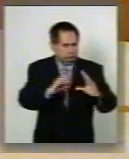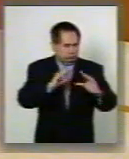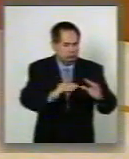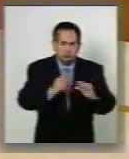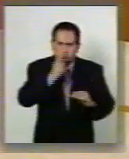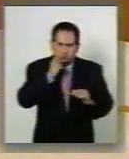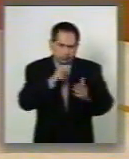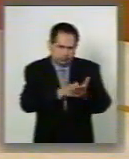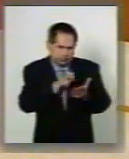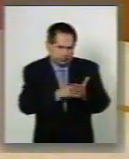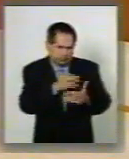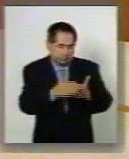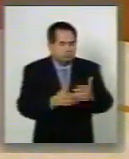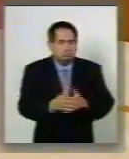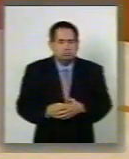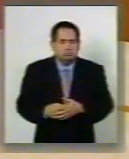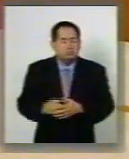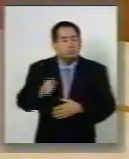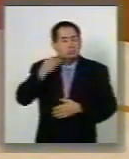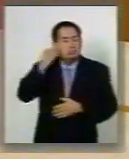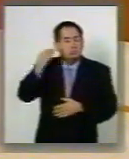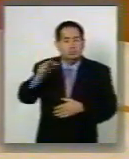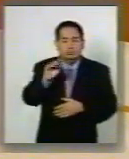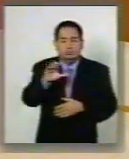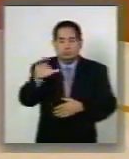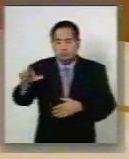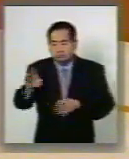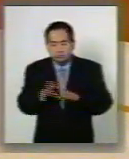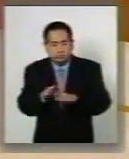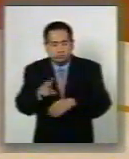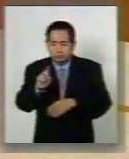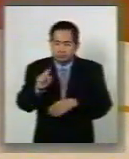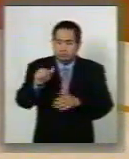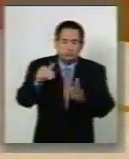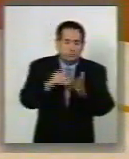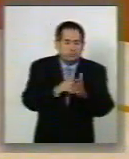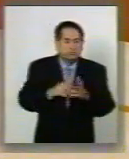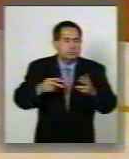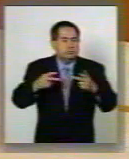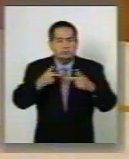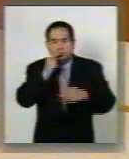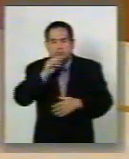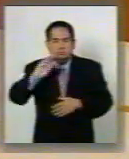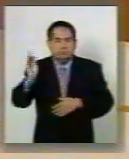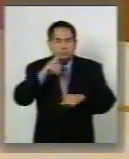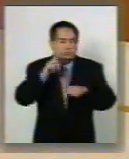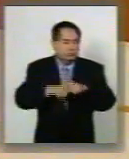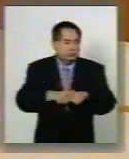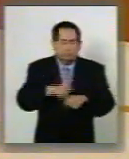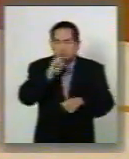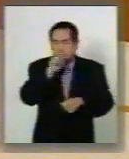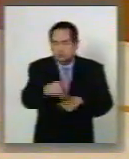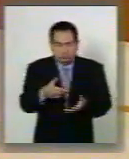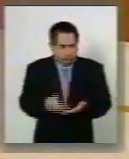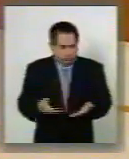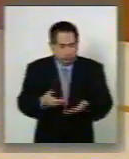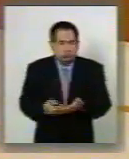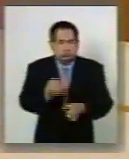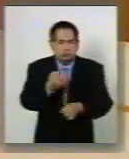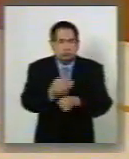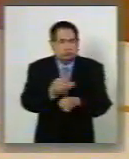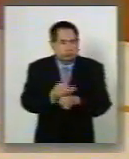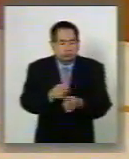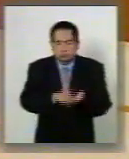policías. El sexenio de Calderón nos dejó 36 mil policías federales, mismo número que tenemos a